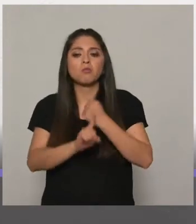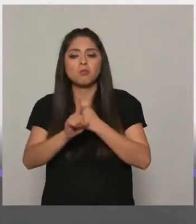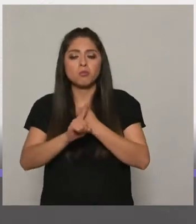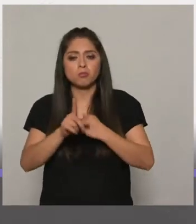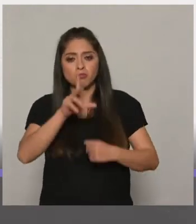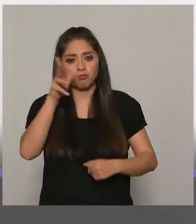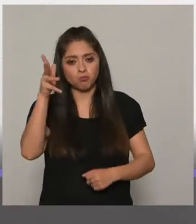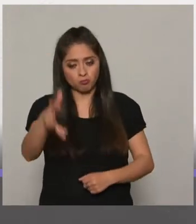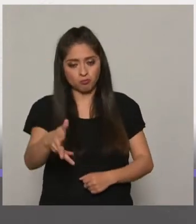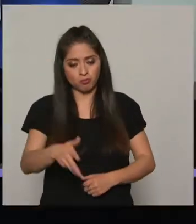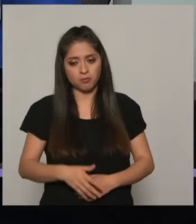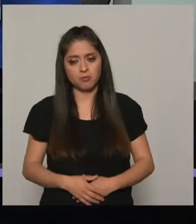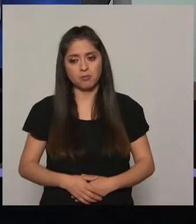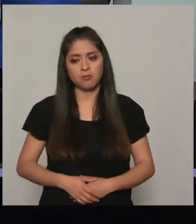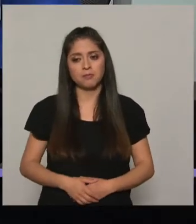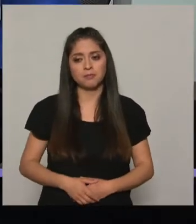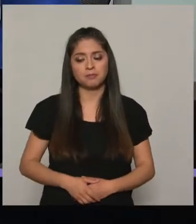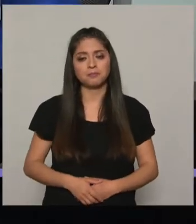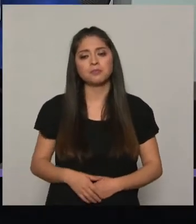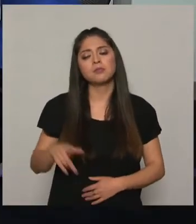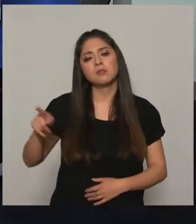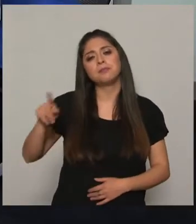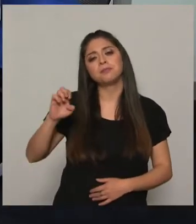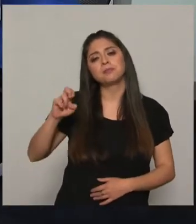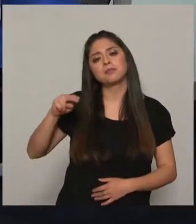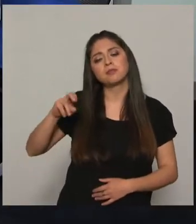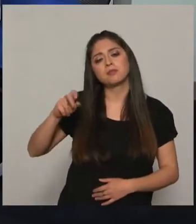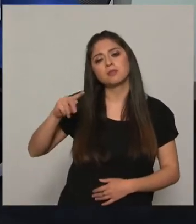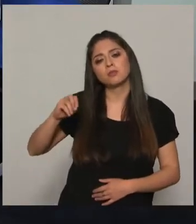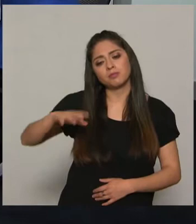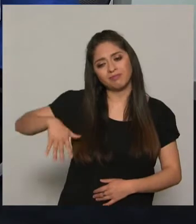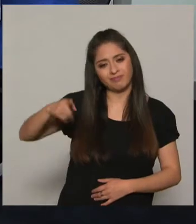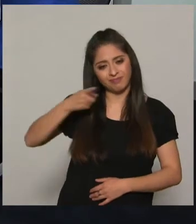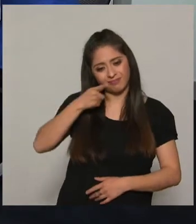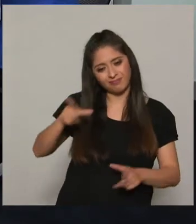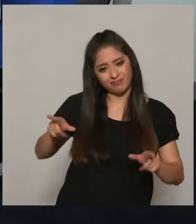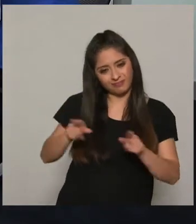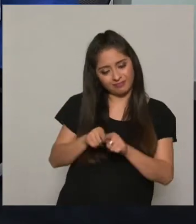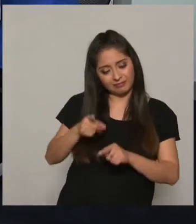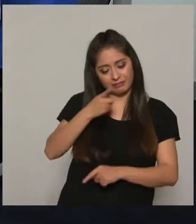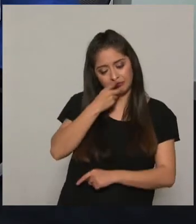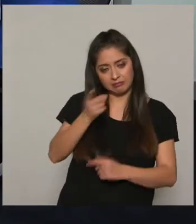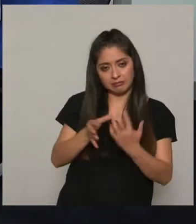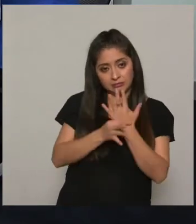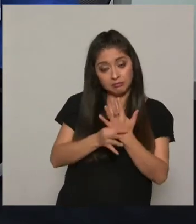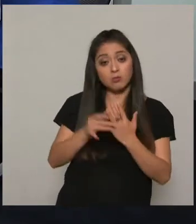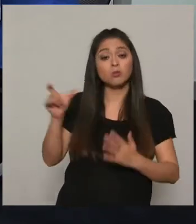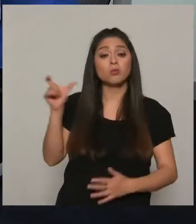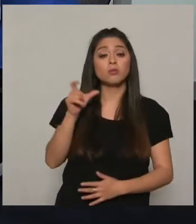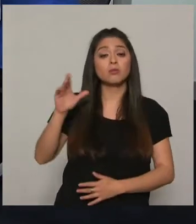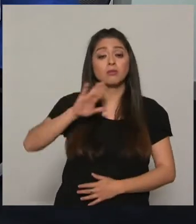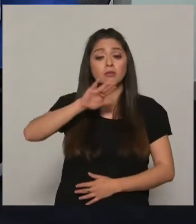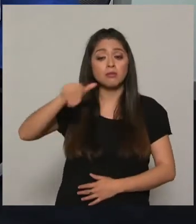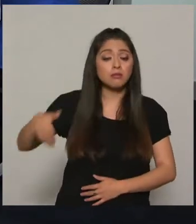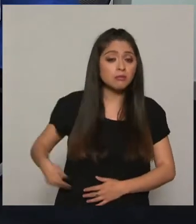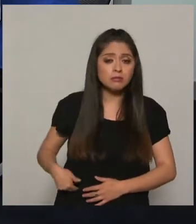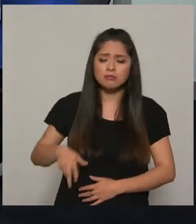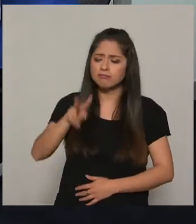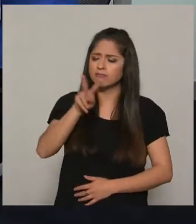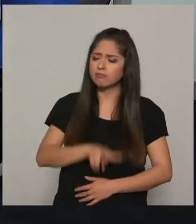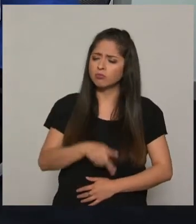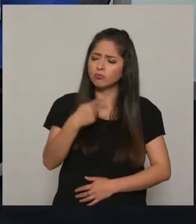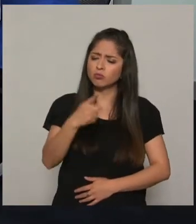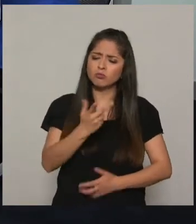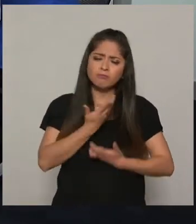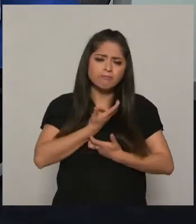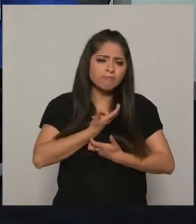No, hablabas, Ernesto, en el corte comercial, en la pausa, decías que uno de esos accidentes que te había dramatizado mucho en